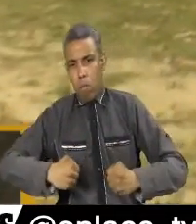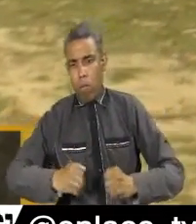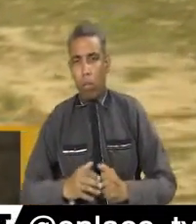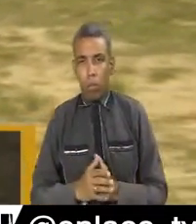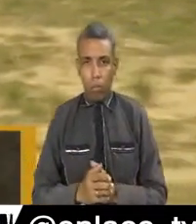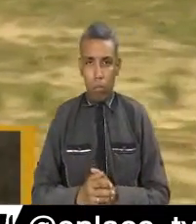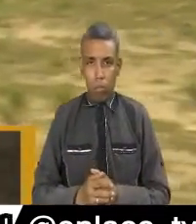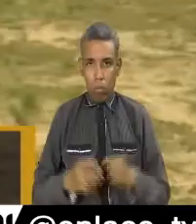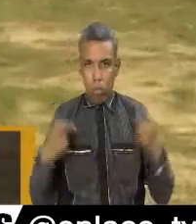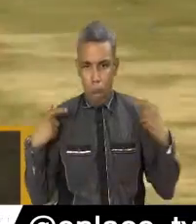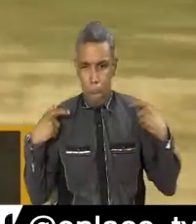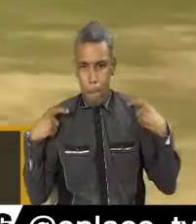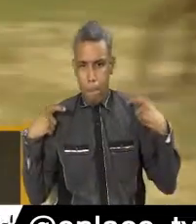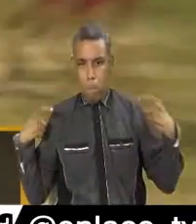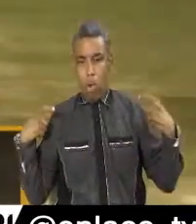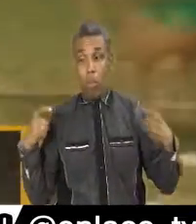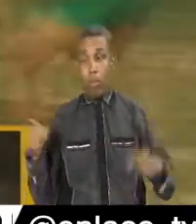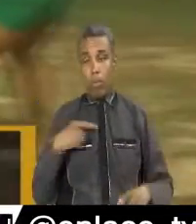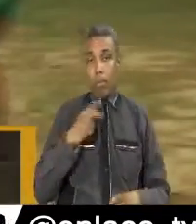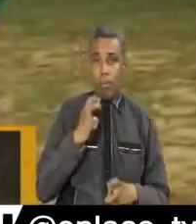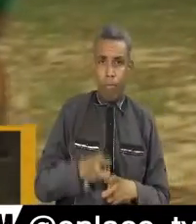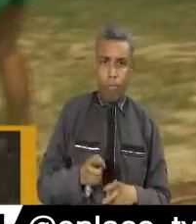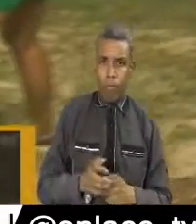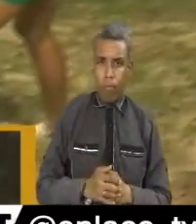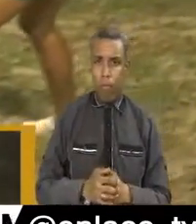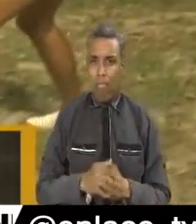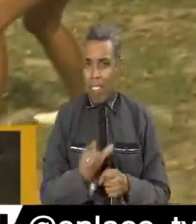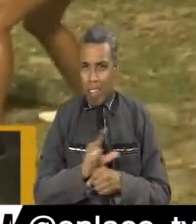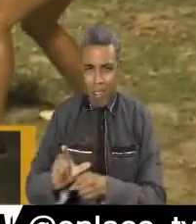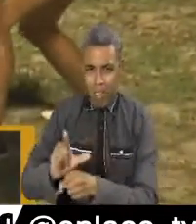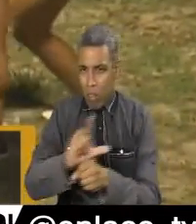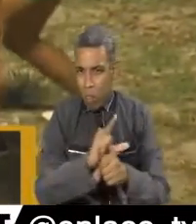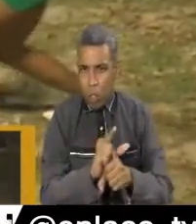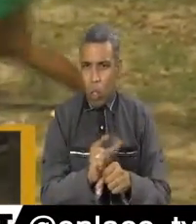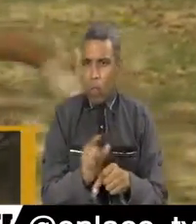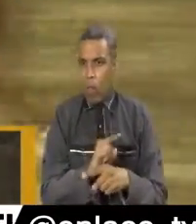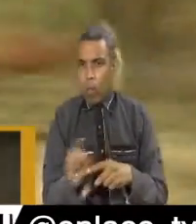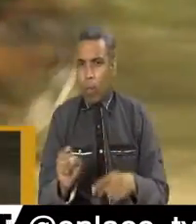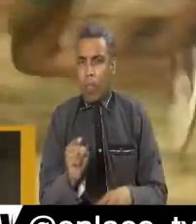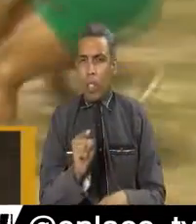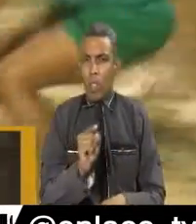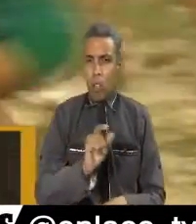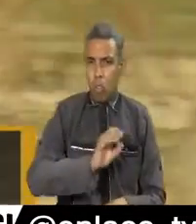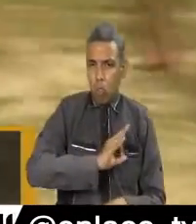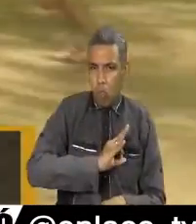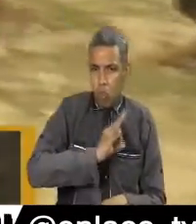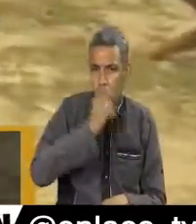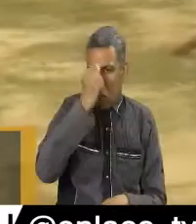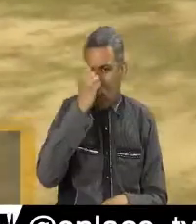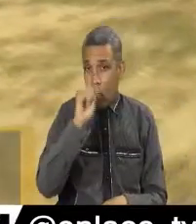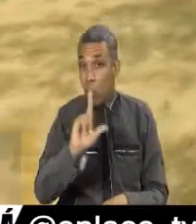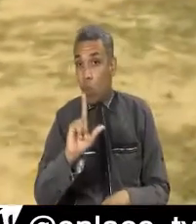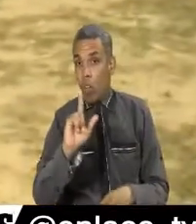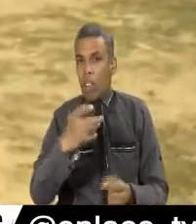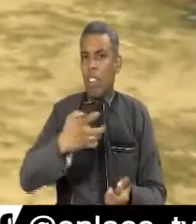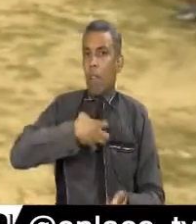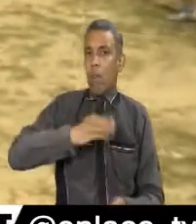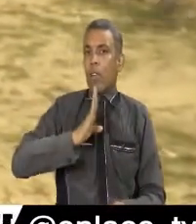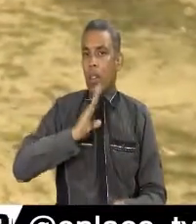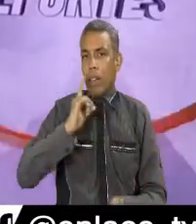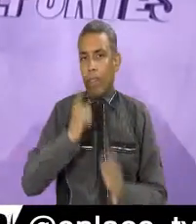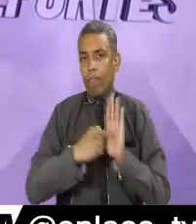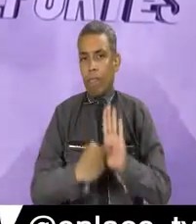muy bien preparados. Este torneo Interliga se jugará todo el fin de semana, es decir, el lunes se conocerá el nombre del campeón.